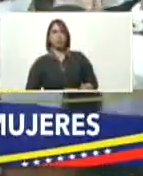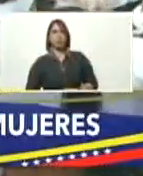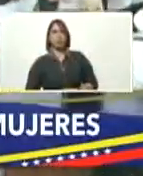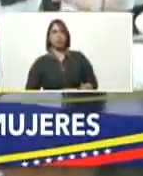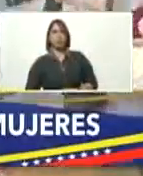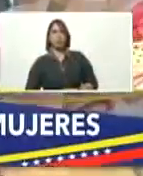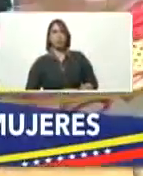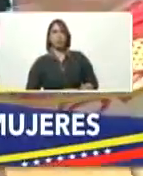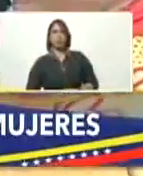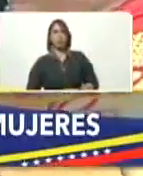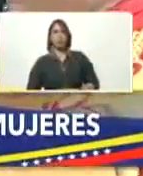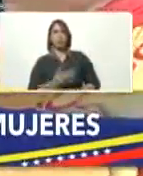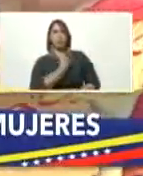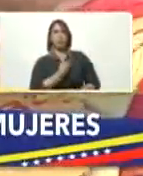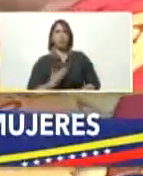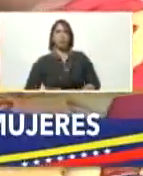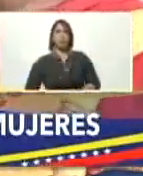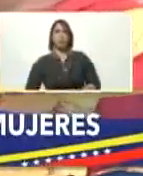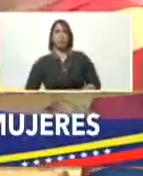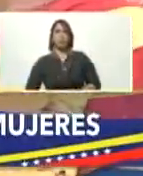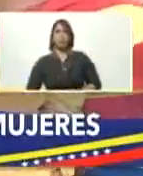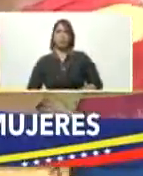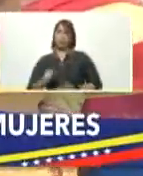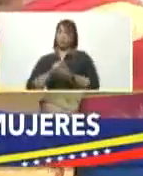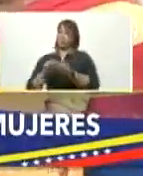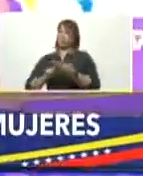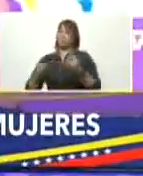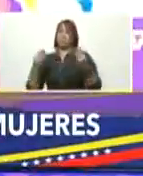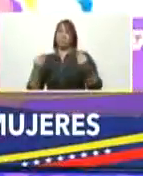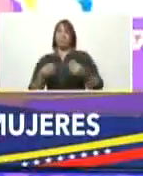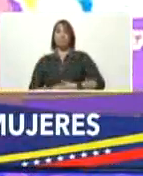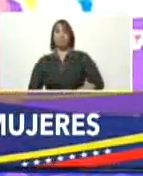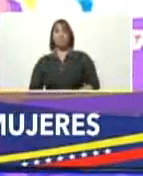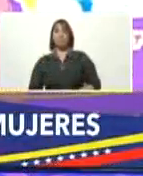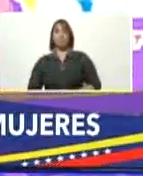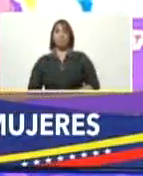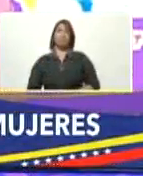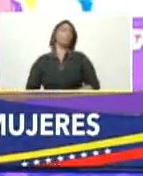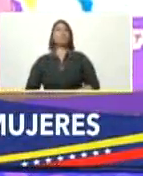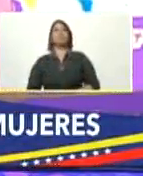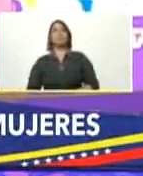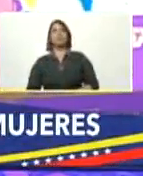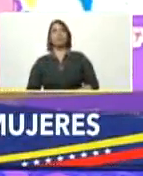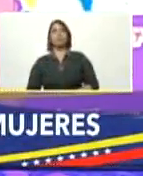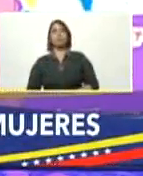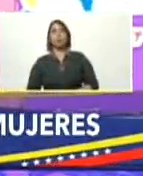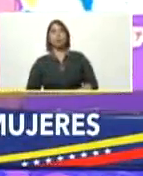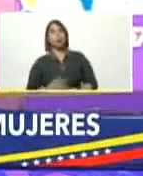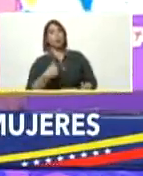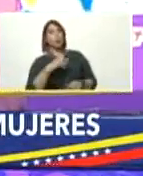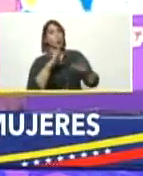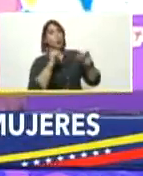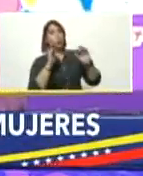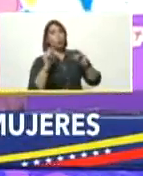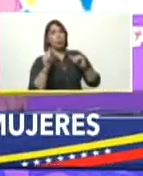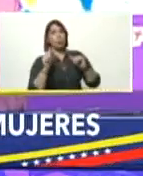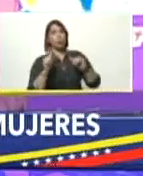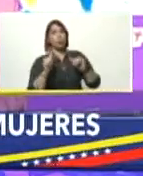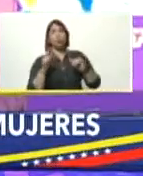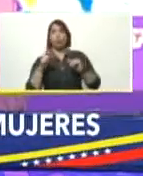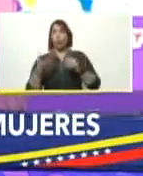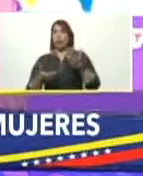muchísimo. Presidente. Pólvora pura, ¿verdad? Camila, lo que trae es... Me despido sin antes decirle... Camila,